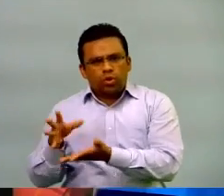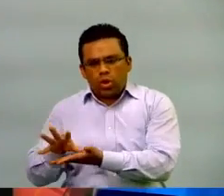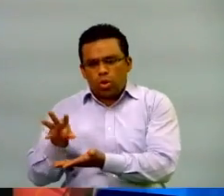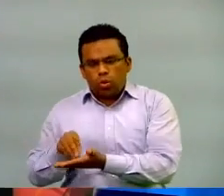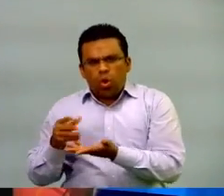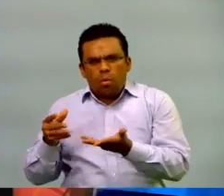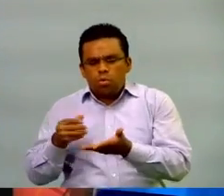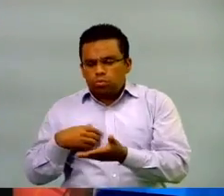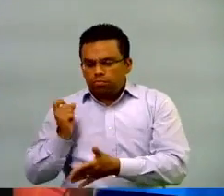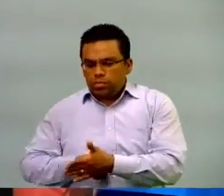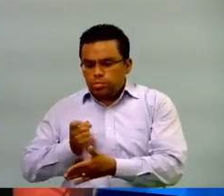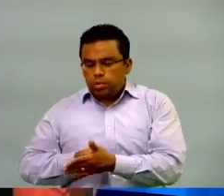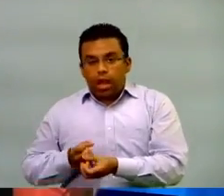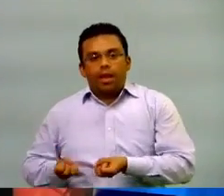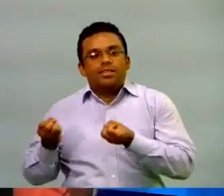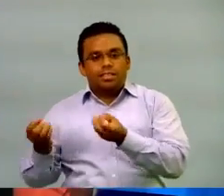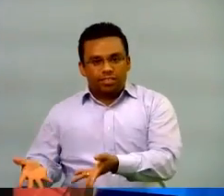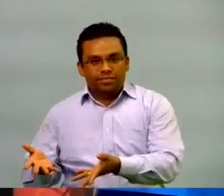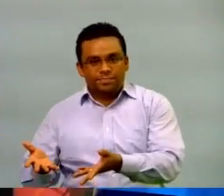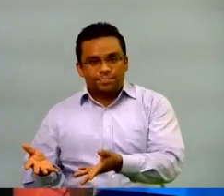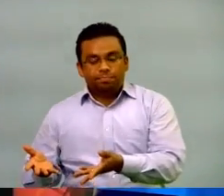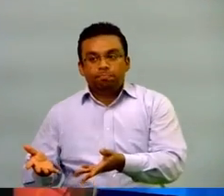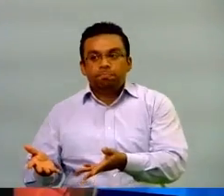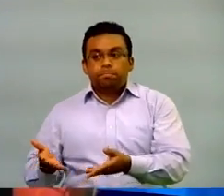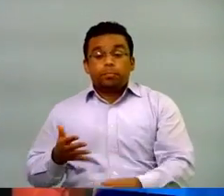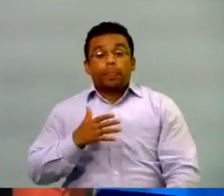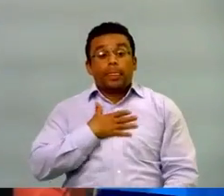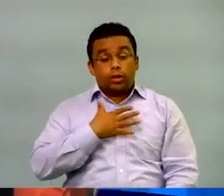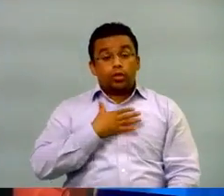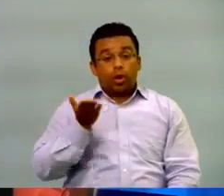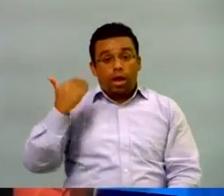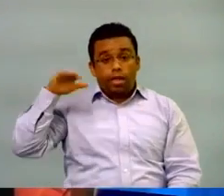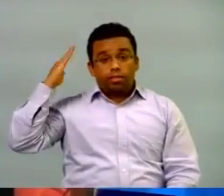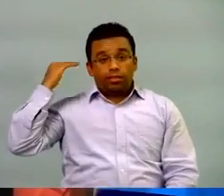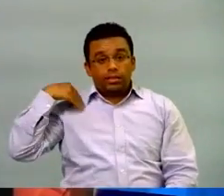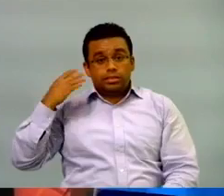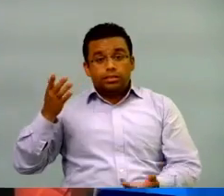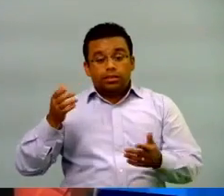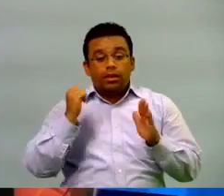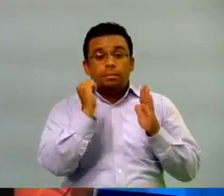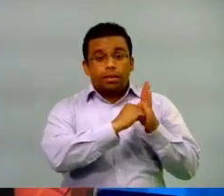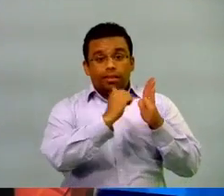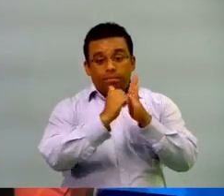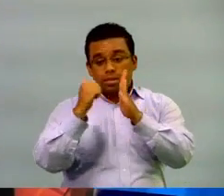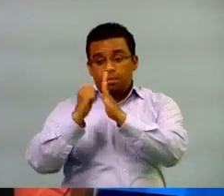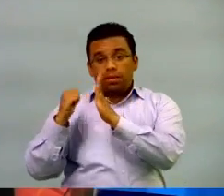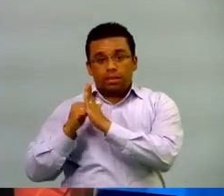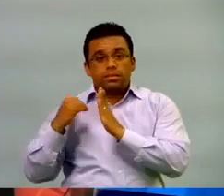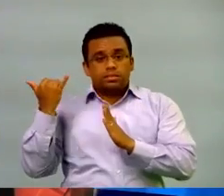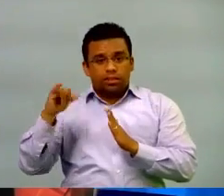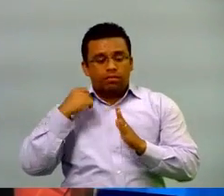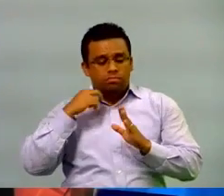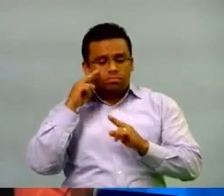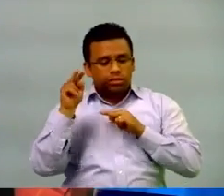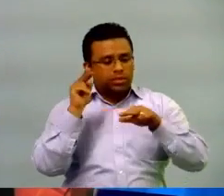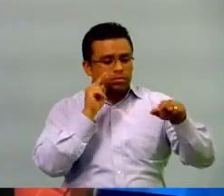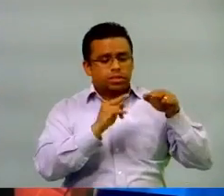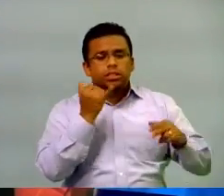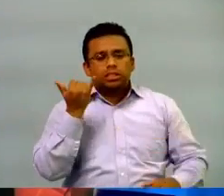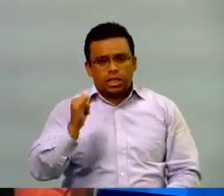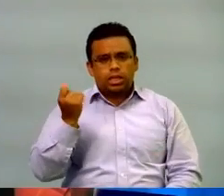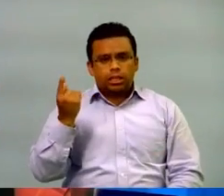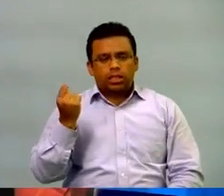podido, en mi experiencia ya, en las diferentes áreas que he podido trabajar, hemos podido